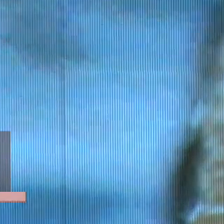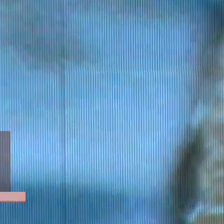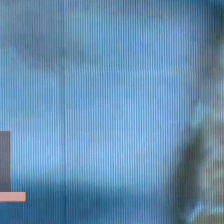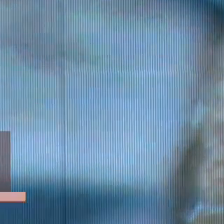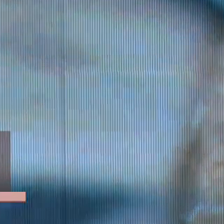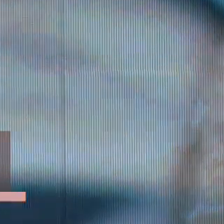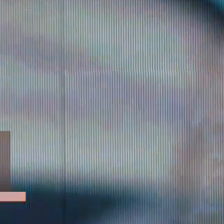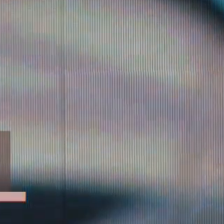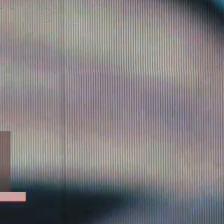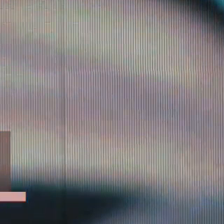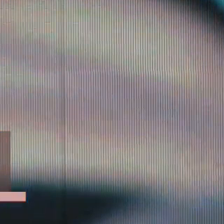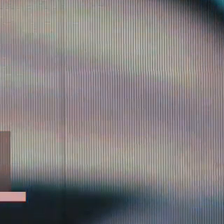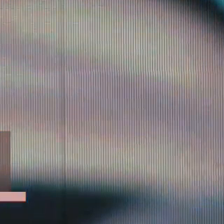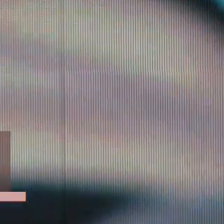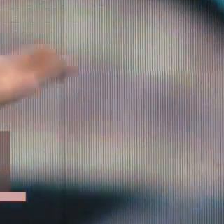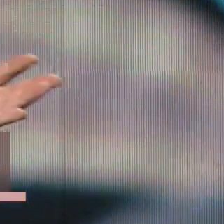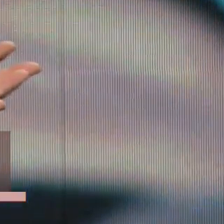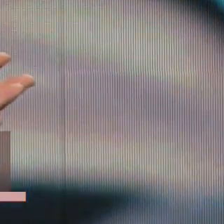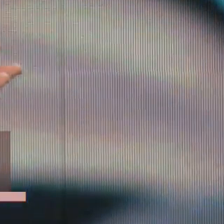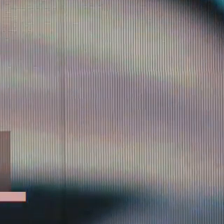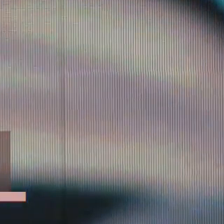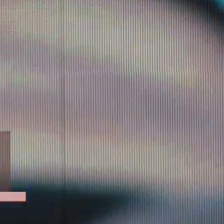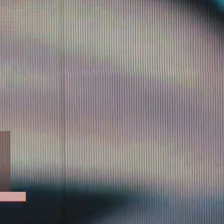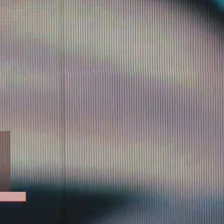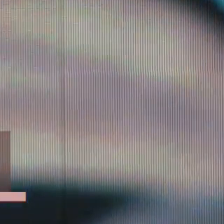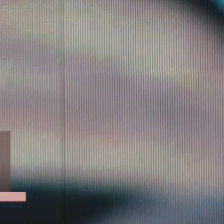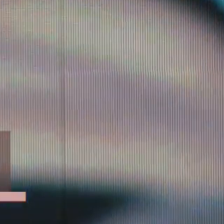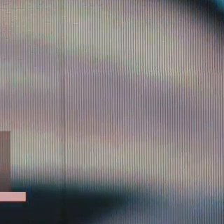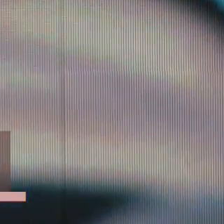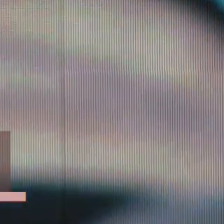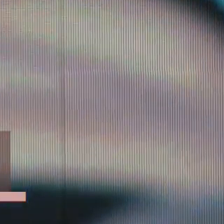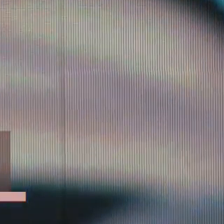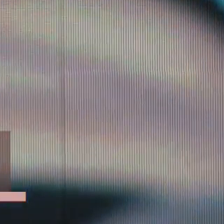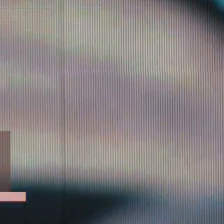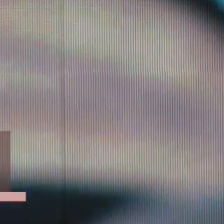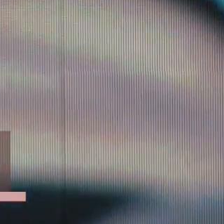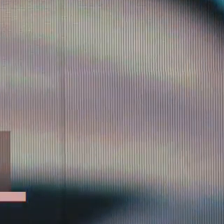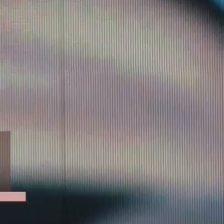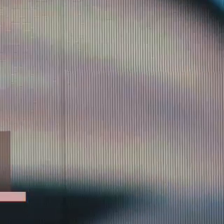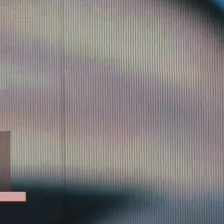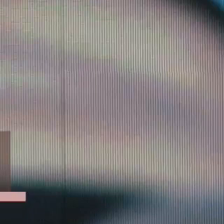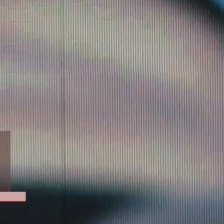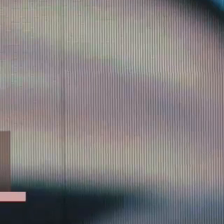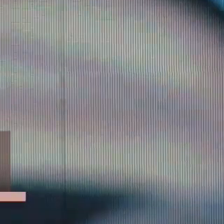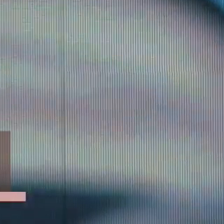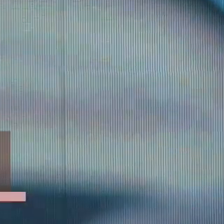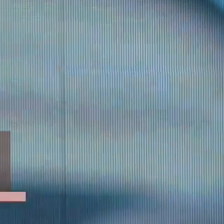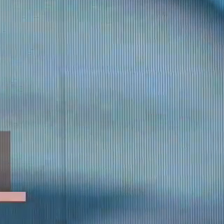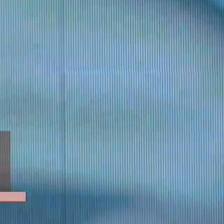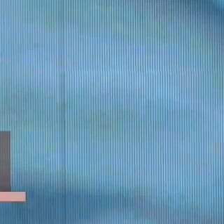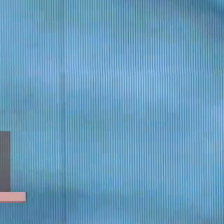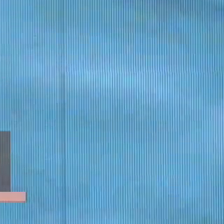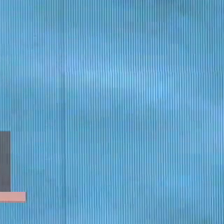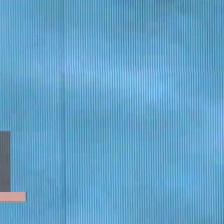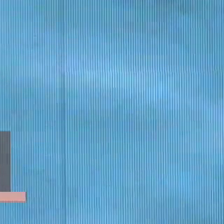los adultos mayores ya están en una edad que ya recibieron todo el sol y la piel tiene recuerdo, entonces ahí el trabajo es distinto. Pero en el niño y en el joven hay que